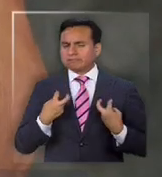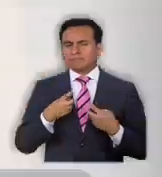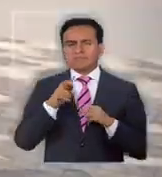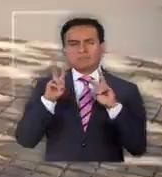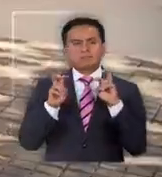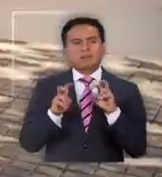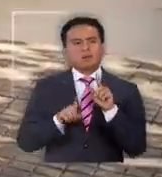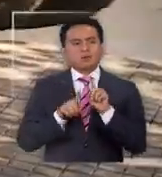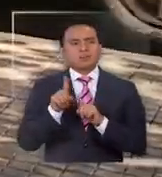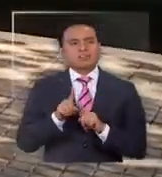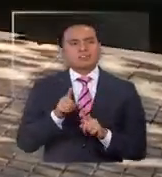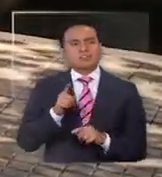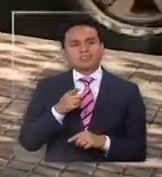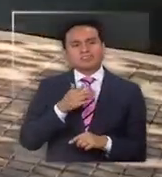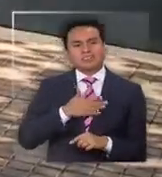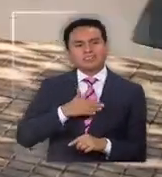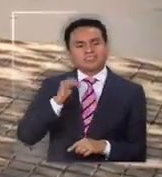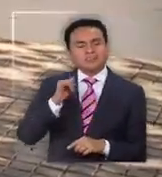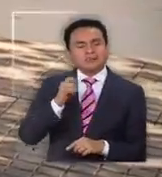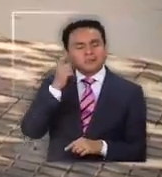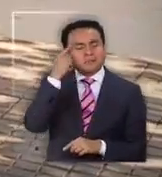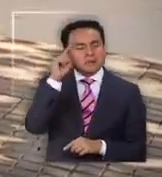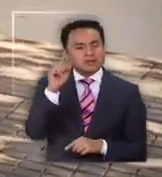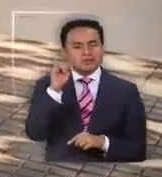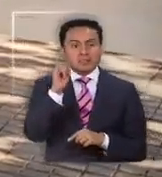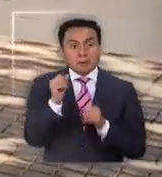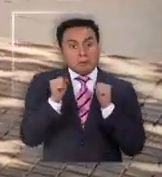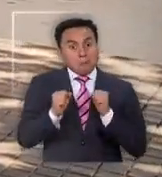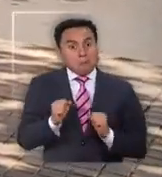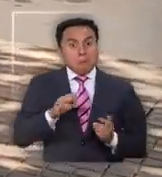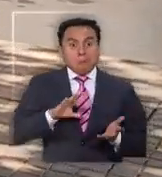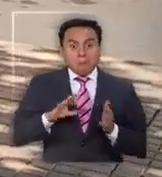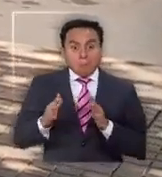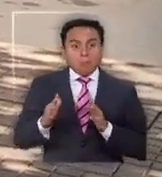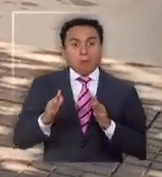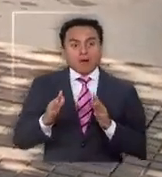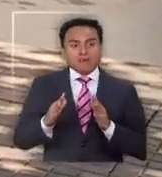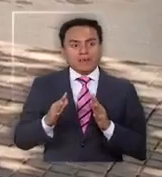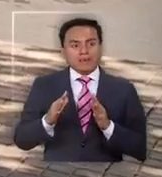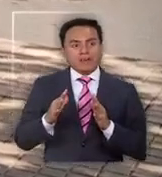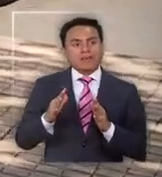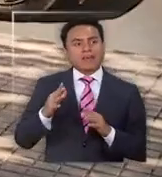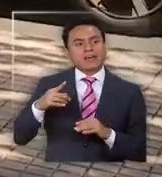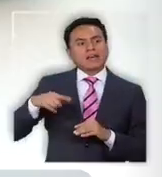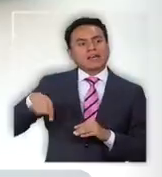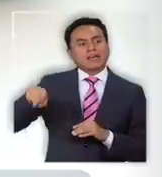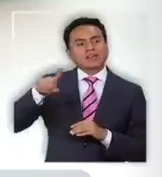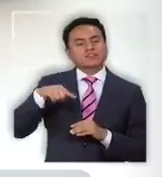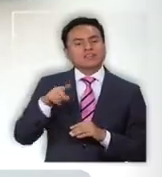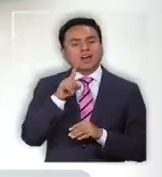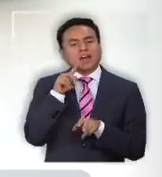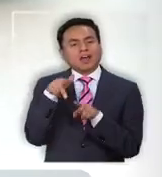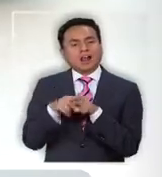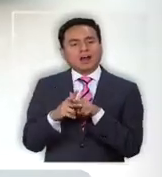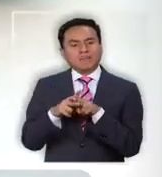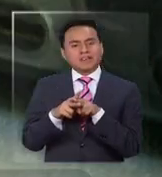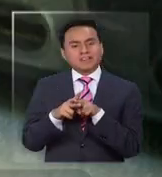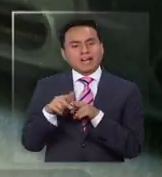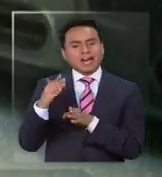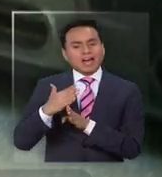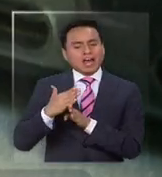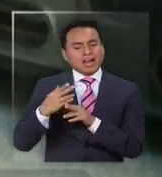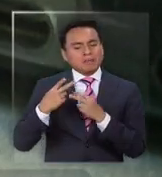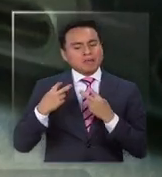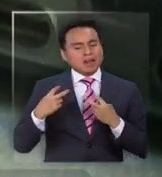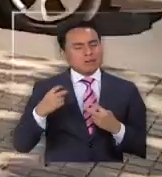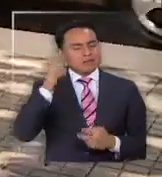si espiar exactamente, pero sí puede hacerlo. O sea, sí, ellos tienen las herramientas para espiarme, para